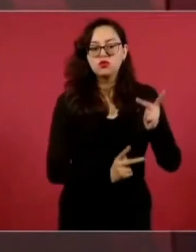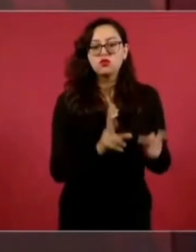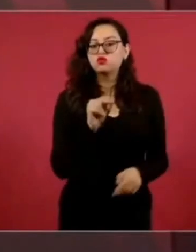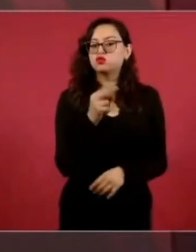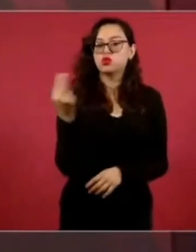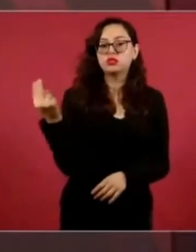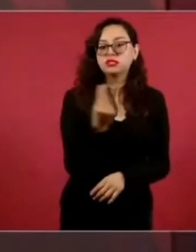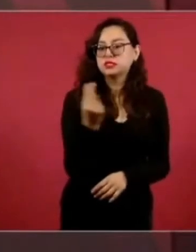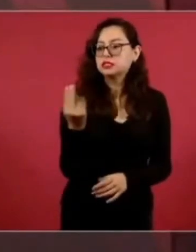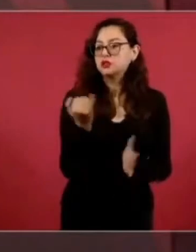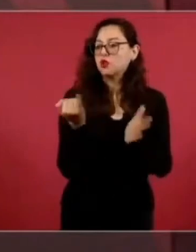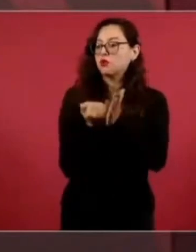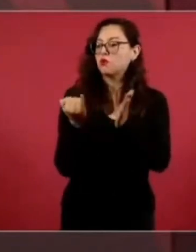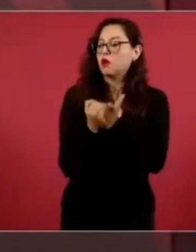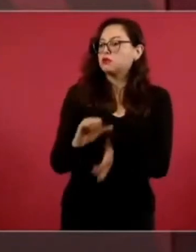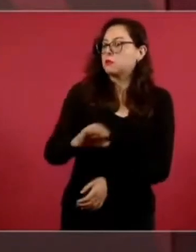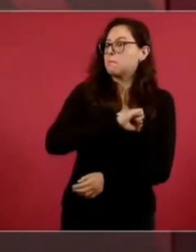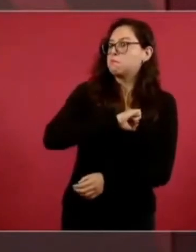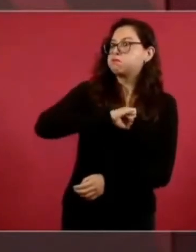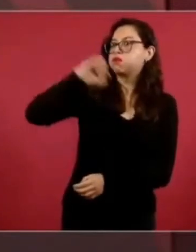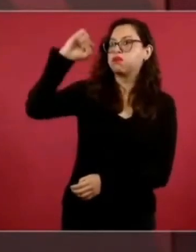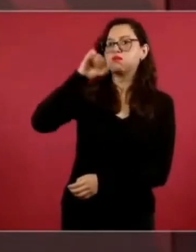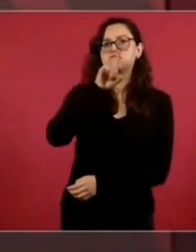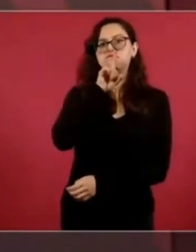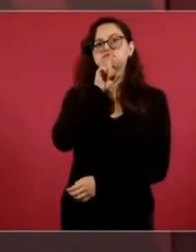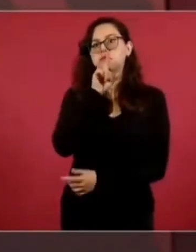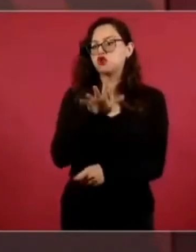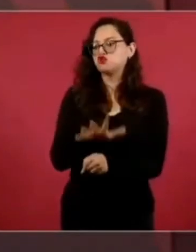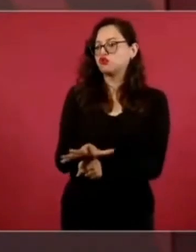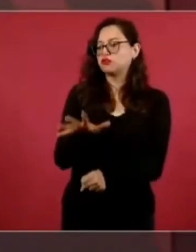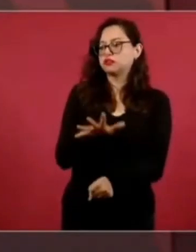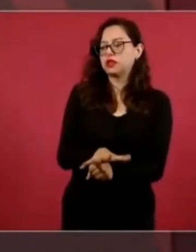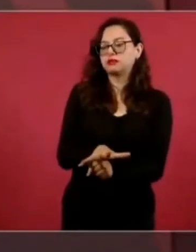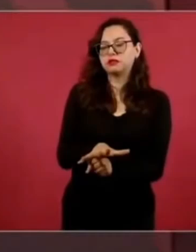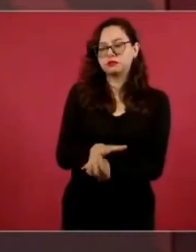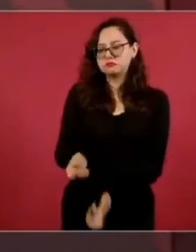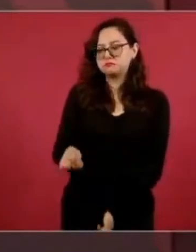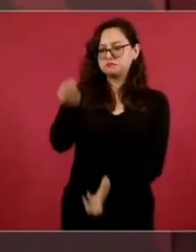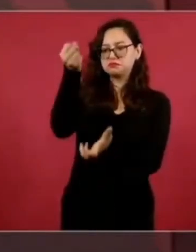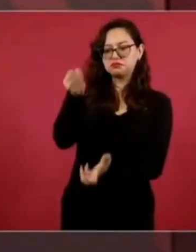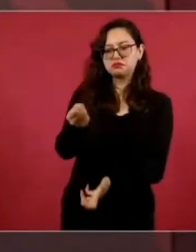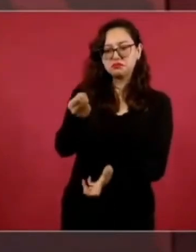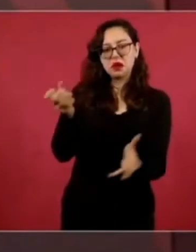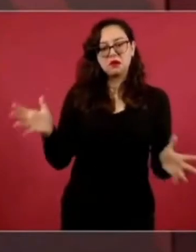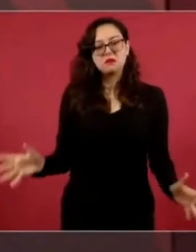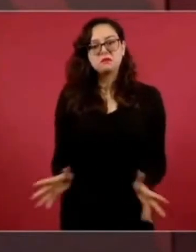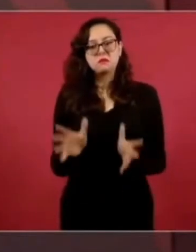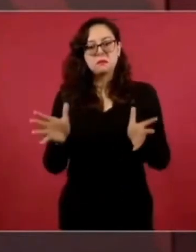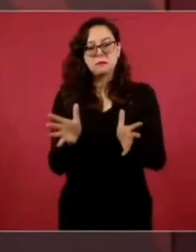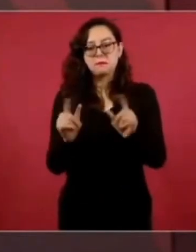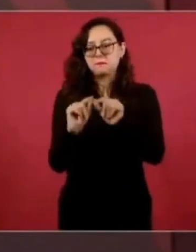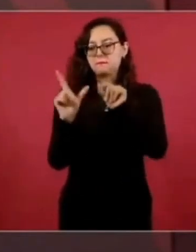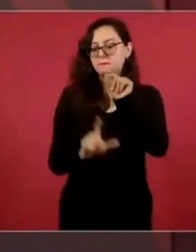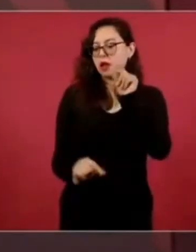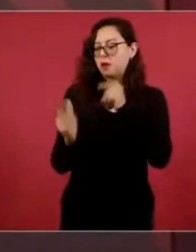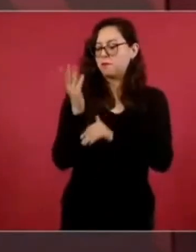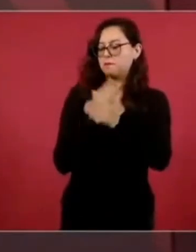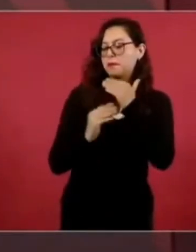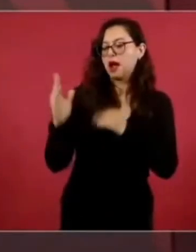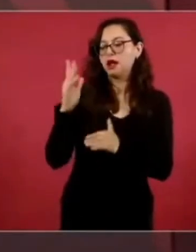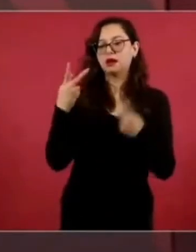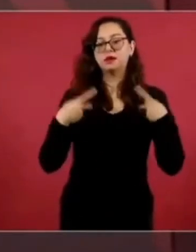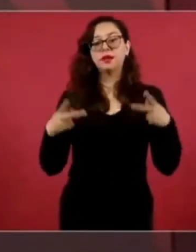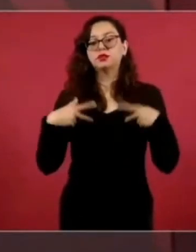desarrollar a México y garantizar el bienestar de la gente. Ese es el modelo.